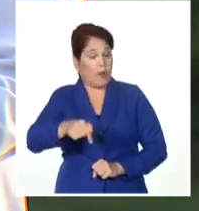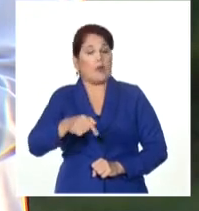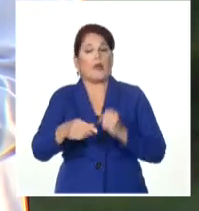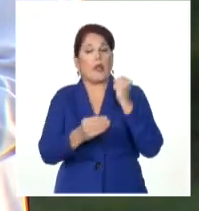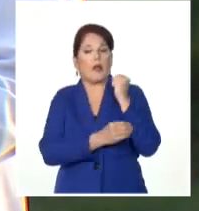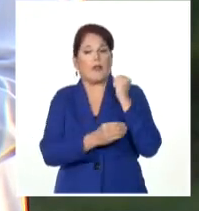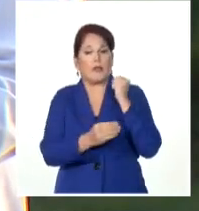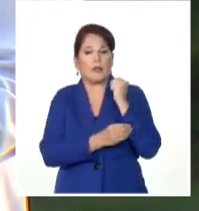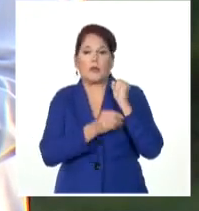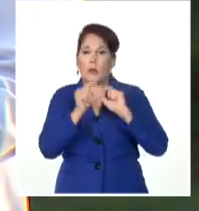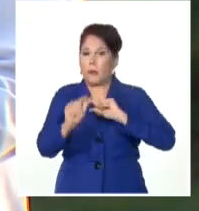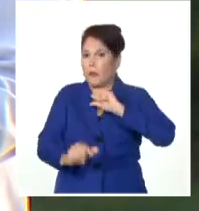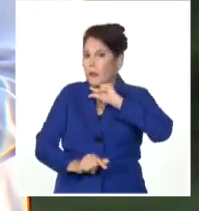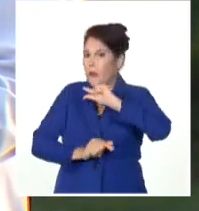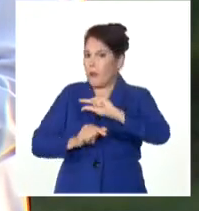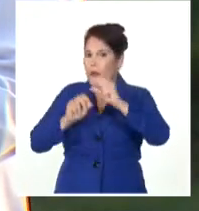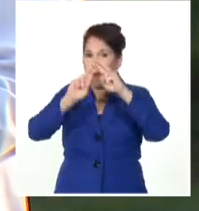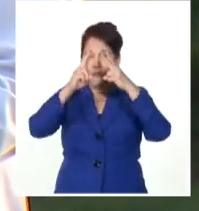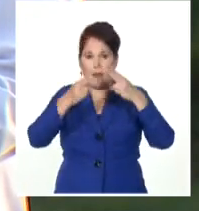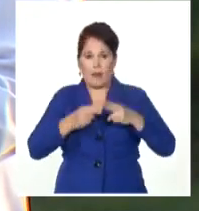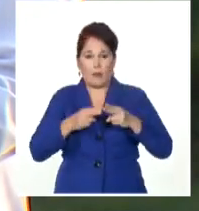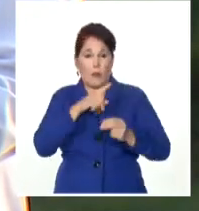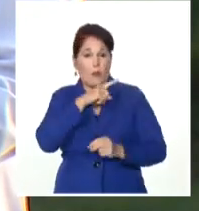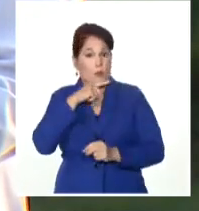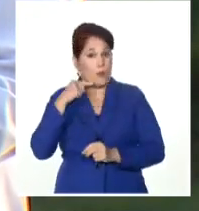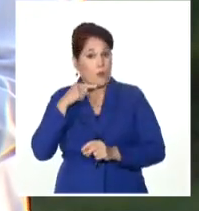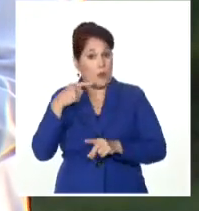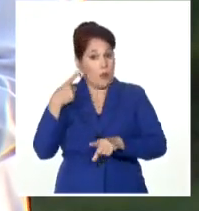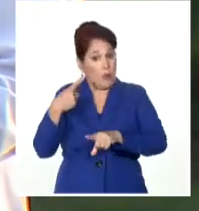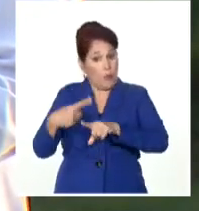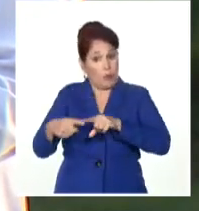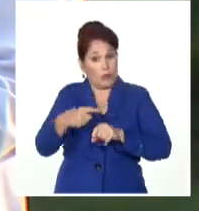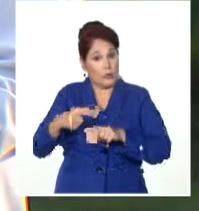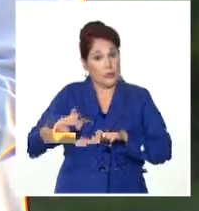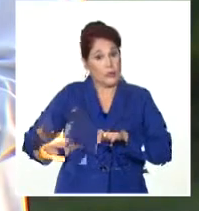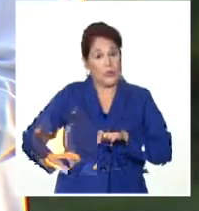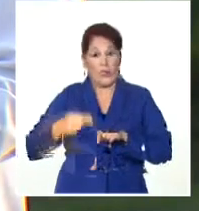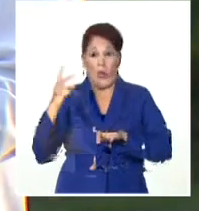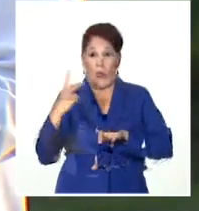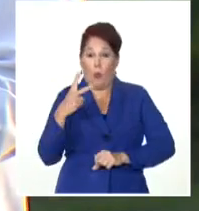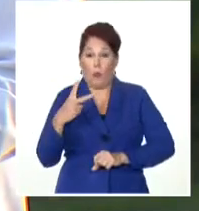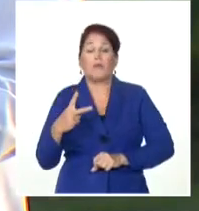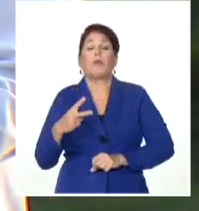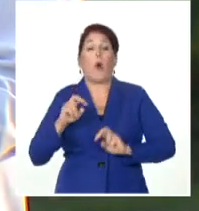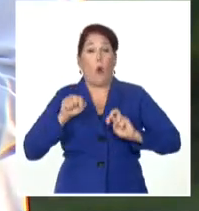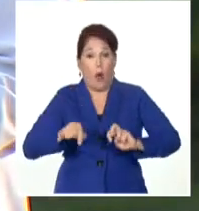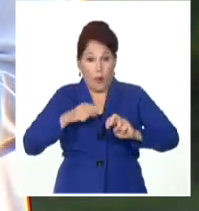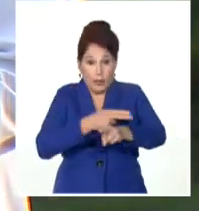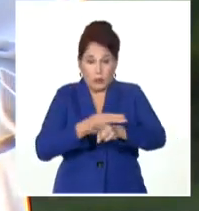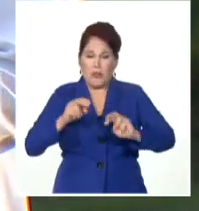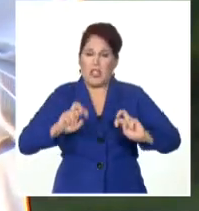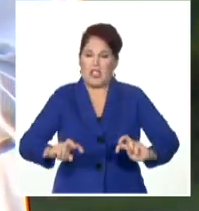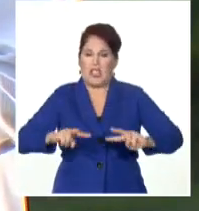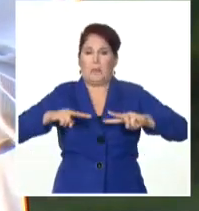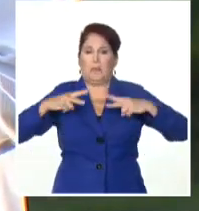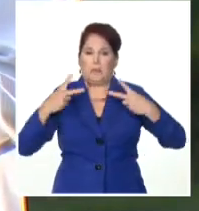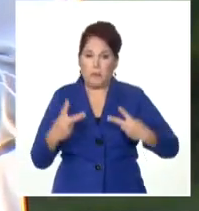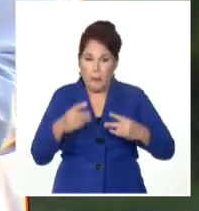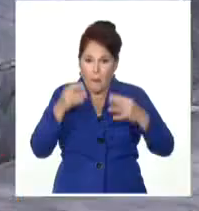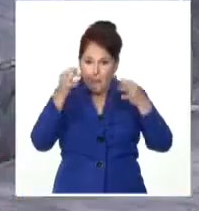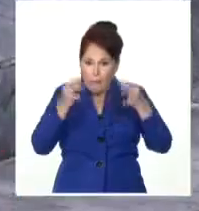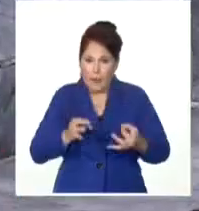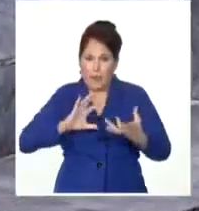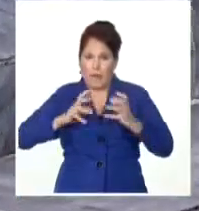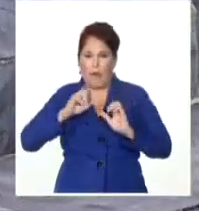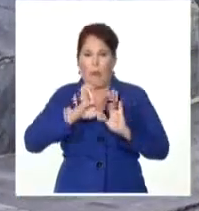fortalecimiento creciente de la Federación de Rusia y la República Popular China, la historia se repite y se utilizan los mismos